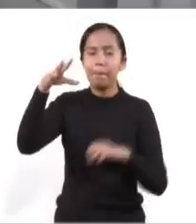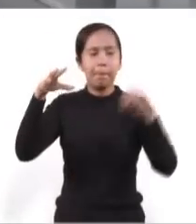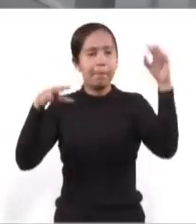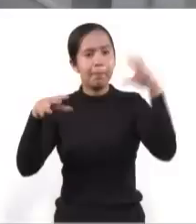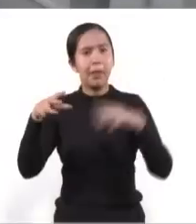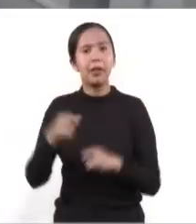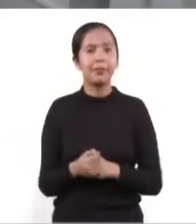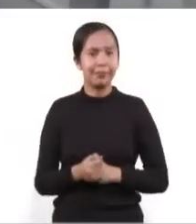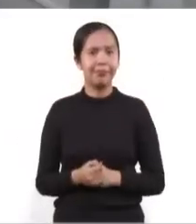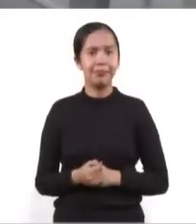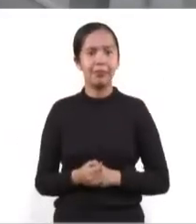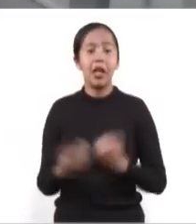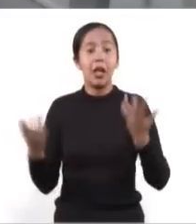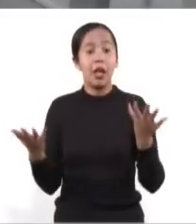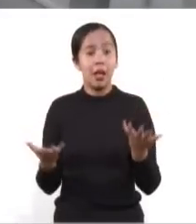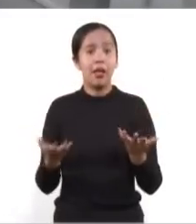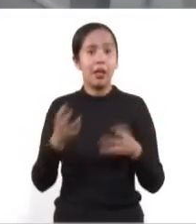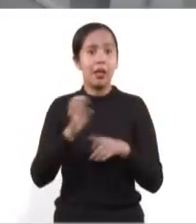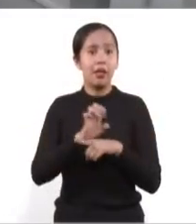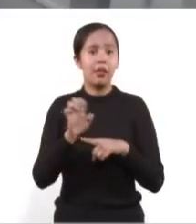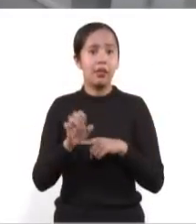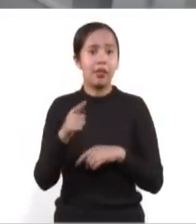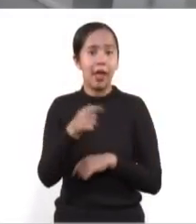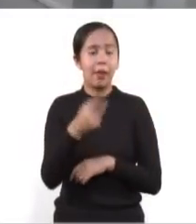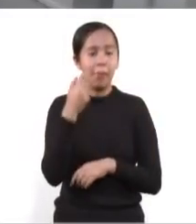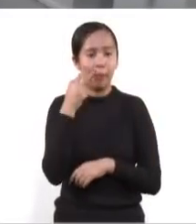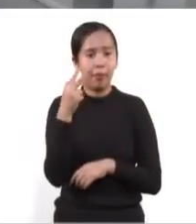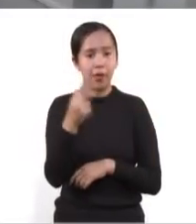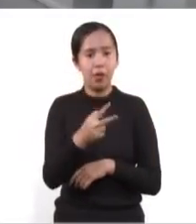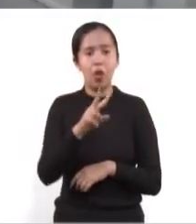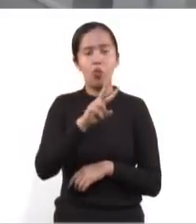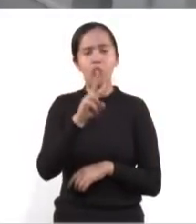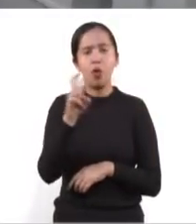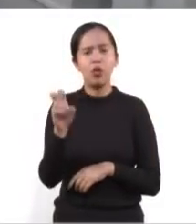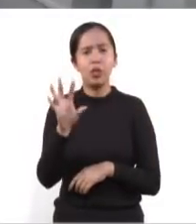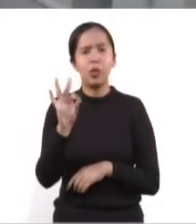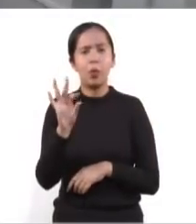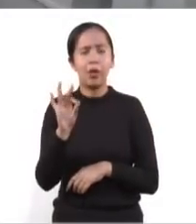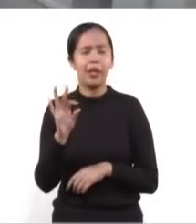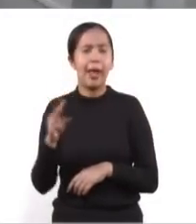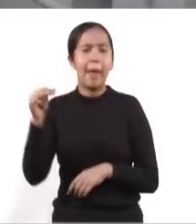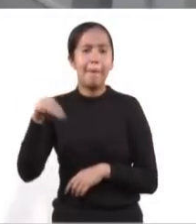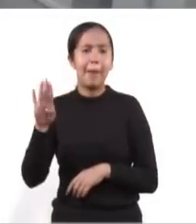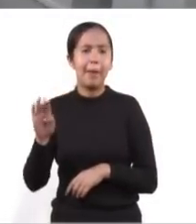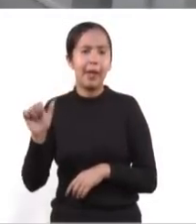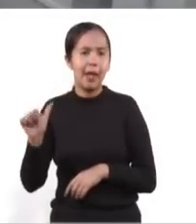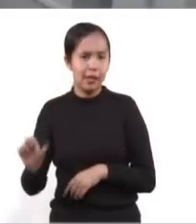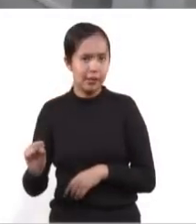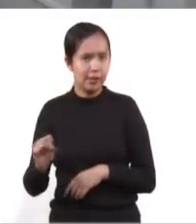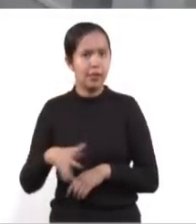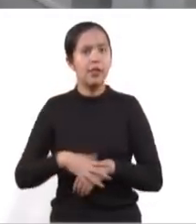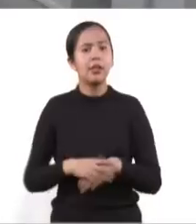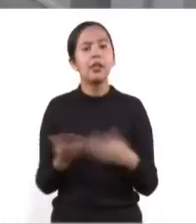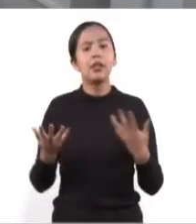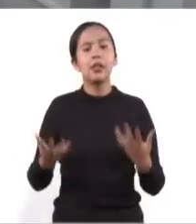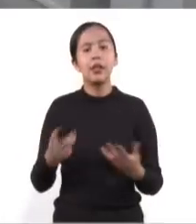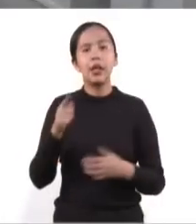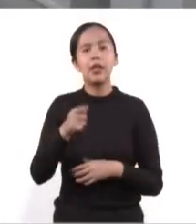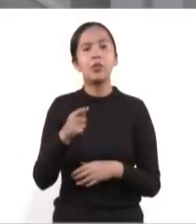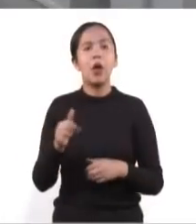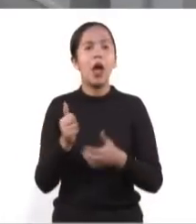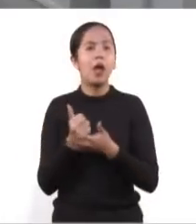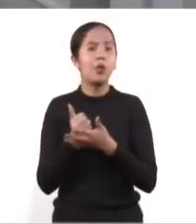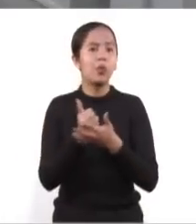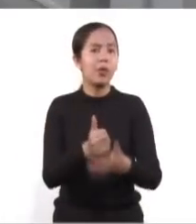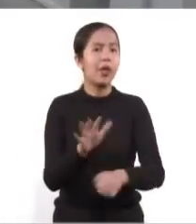1A y 2A. Entonces aquí está ahora sí que el cerebro de esos 240 MVAs, que es lo que alimenta completamente las líneas 1,